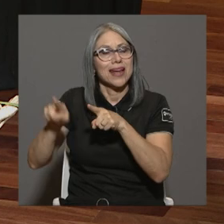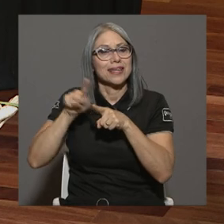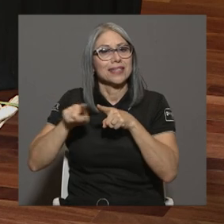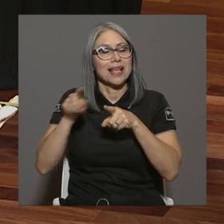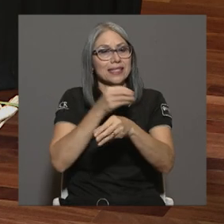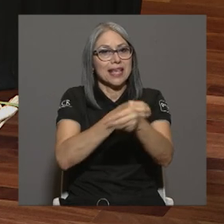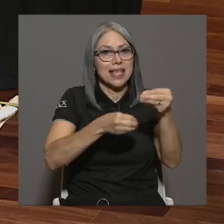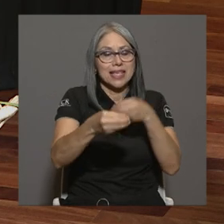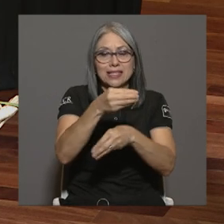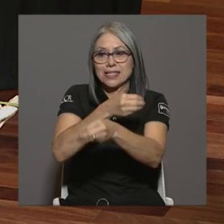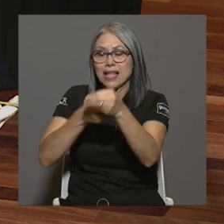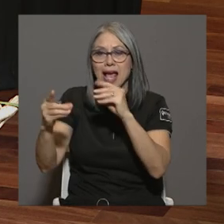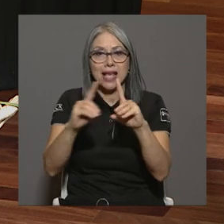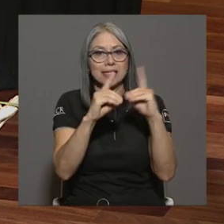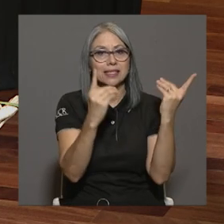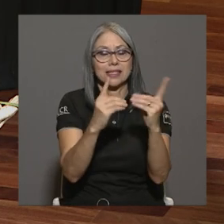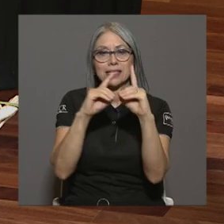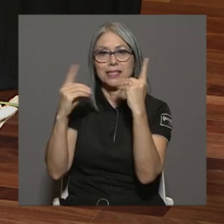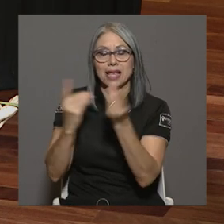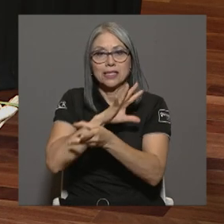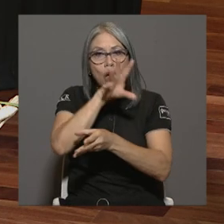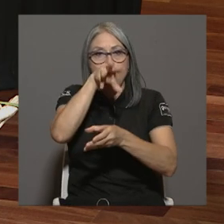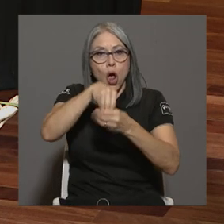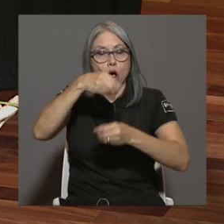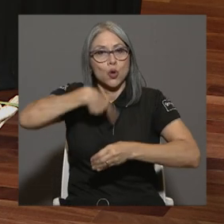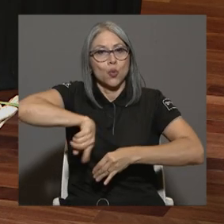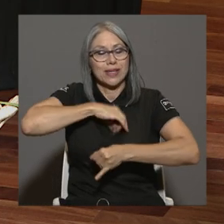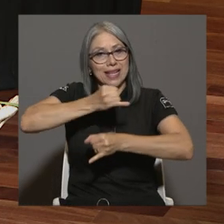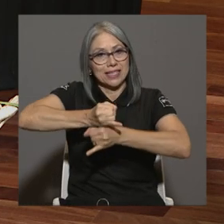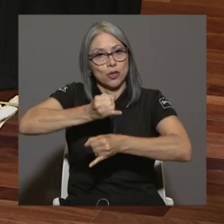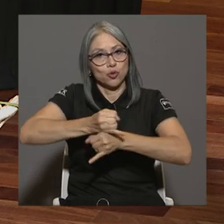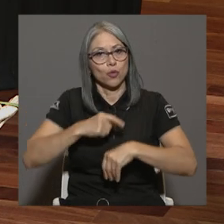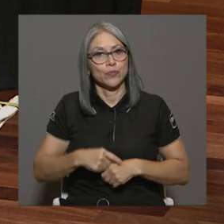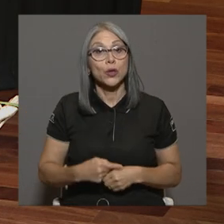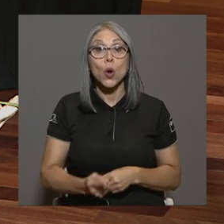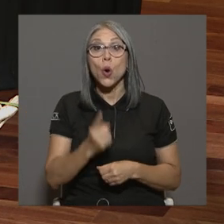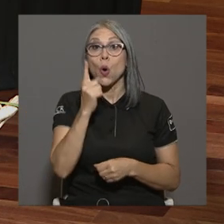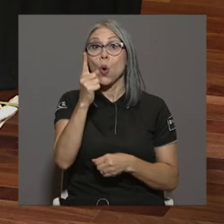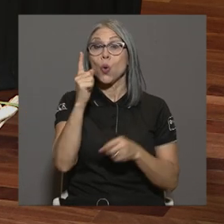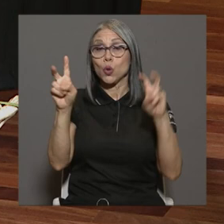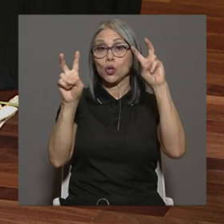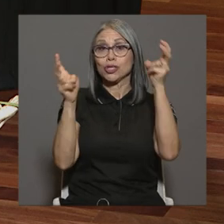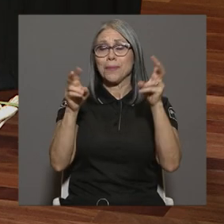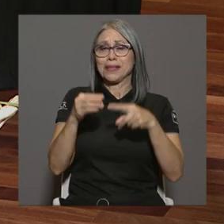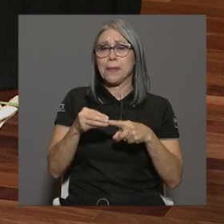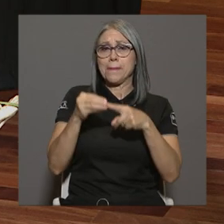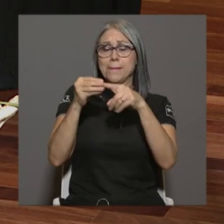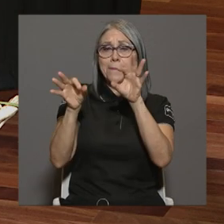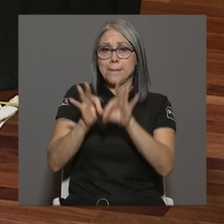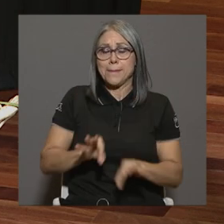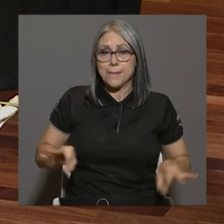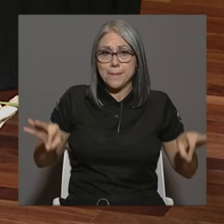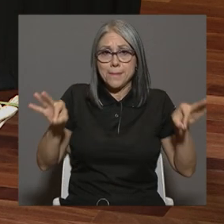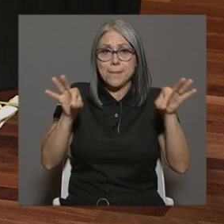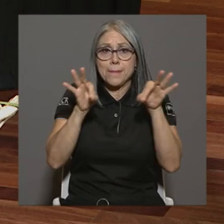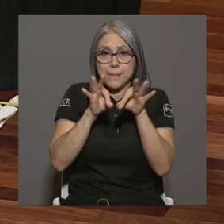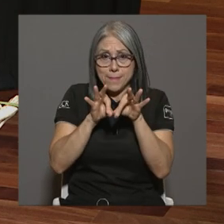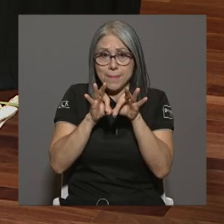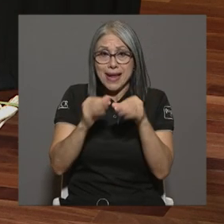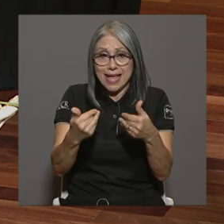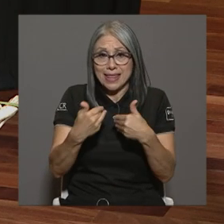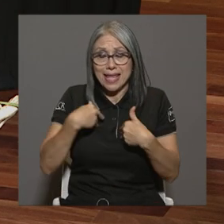conforman nuestra institución. Uno de los pilares fundamentales que sostiene nuestra